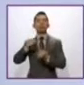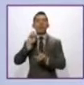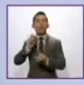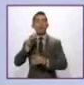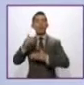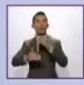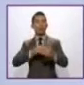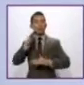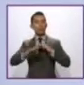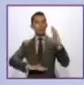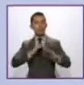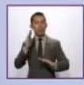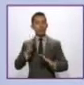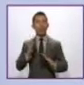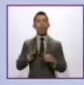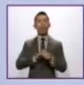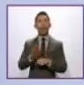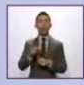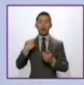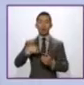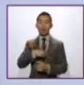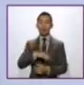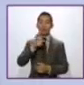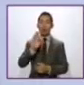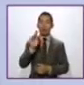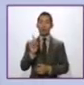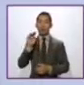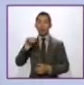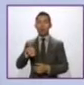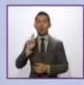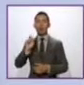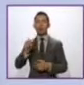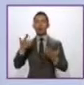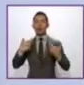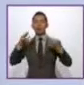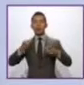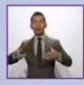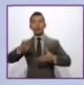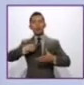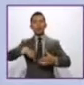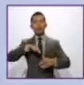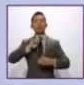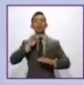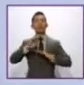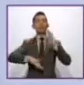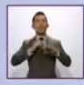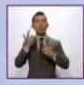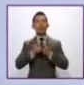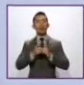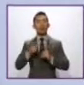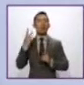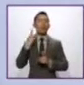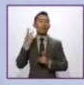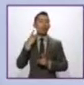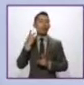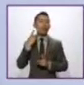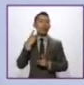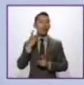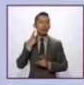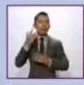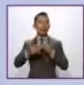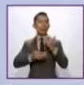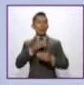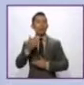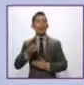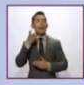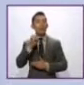eso es lo que nosotros con Fuerza por México representamos. Representamos progreso, somos un partido centro progresista y eso es lo que